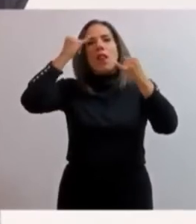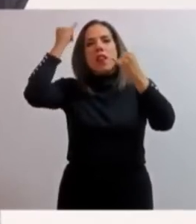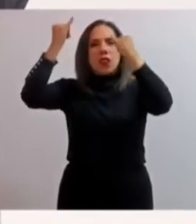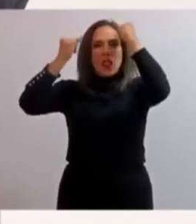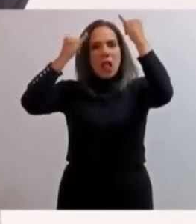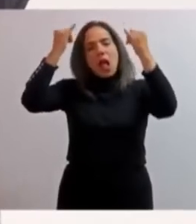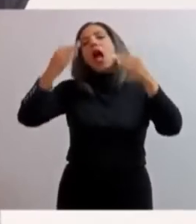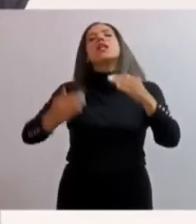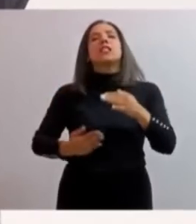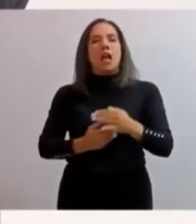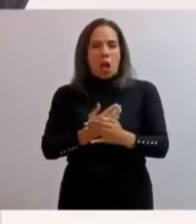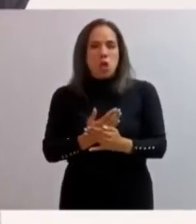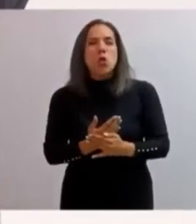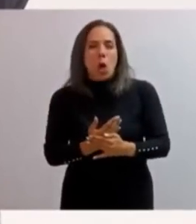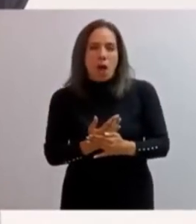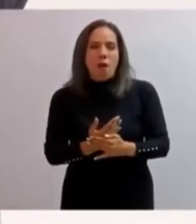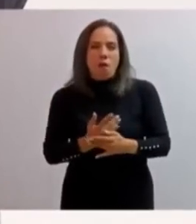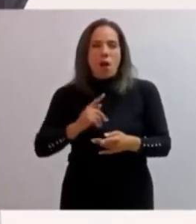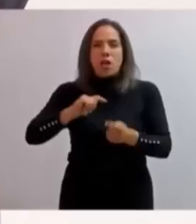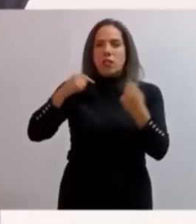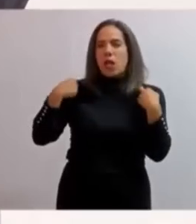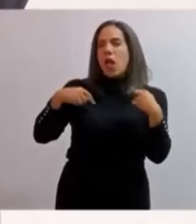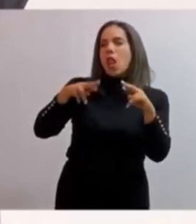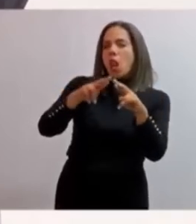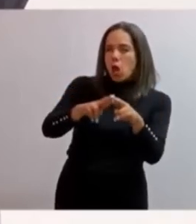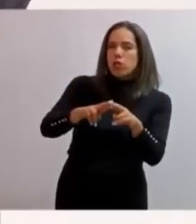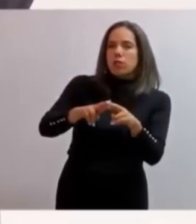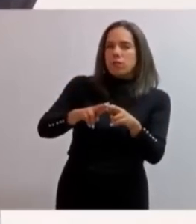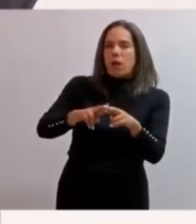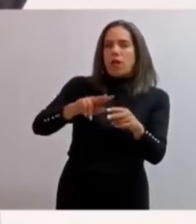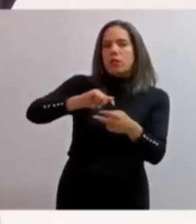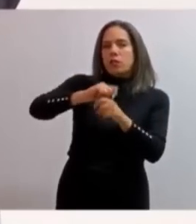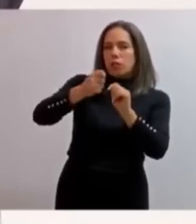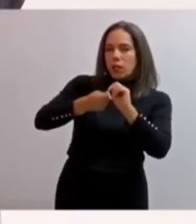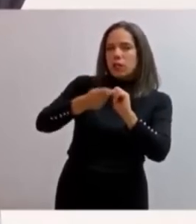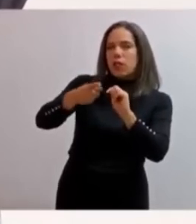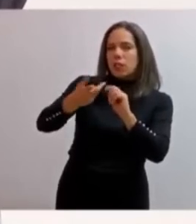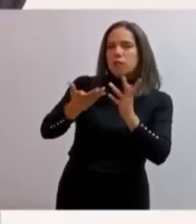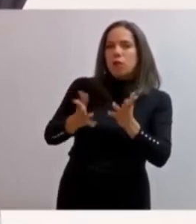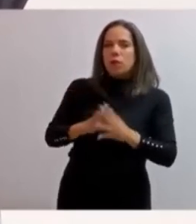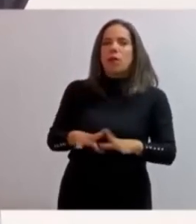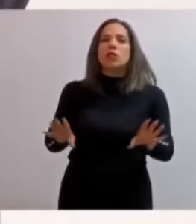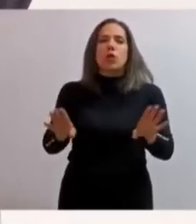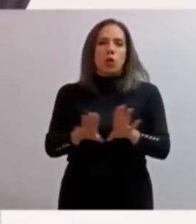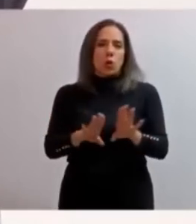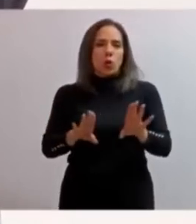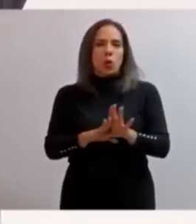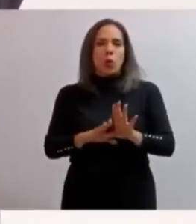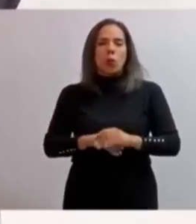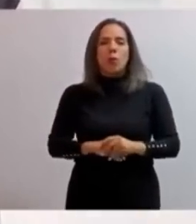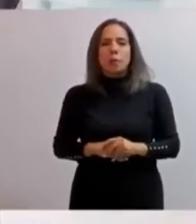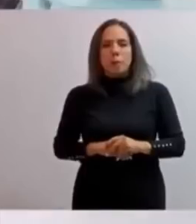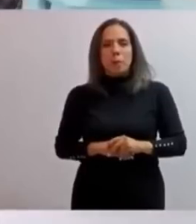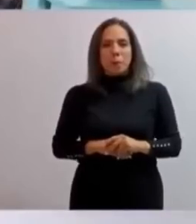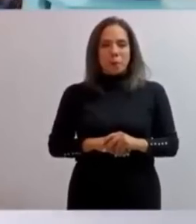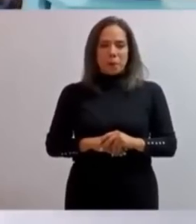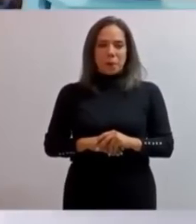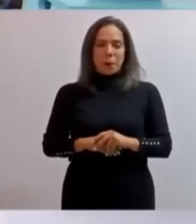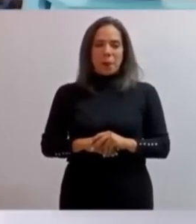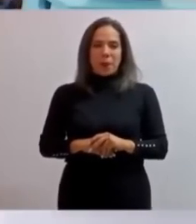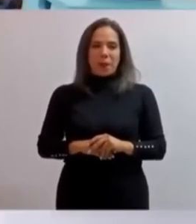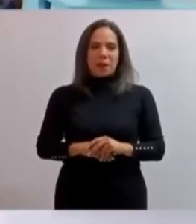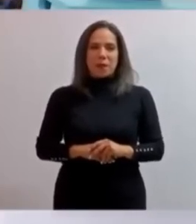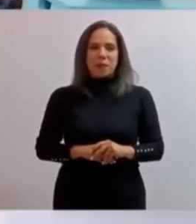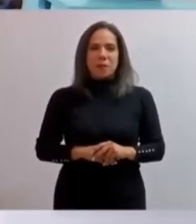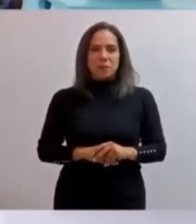acceder a una verdadera transformación docente? Doctor, sus comentarios con respecto